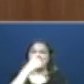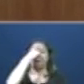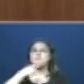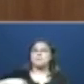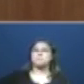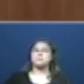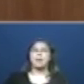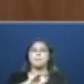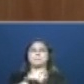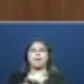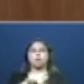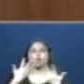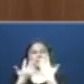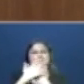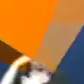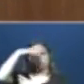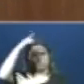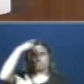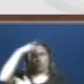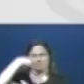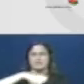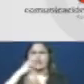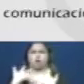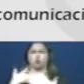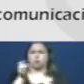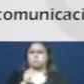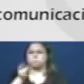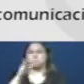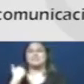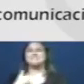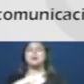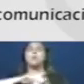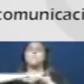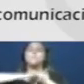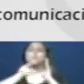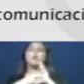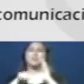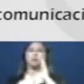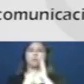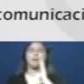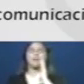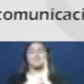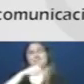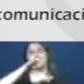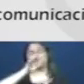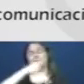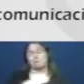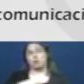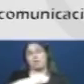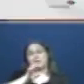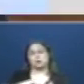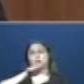además hemos remitido ya a estas cortes el proyecto de ley de la ciudadanía castellana y leonesa en el exterior nos reafirmamos por